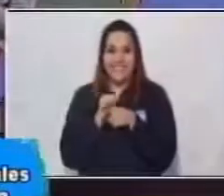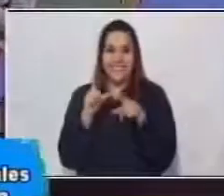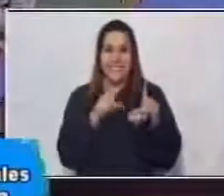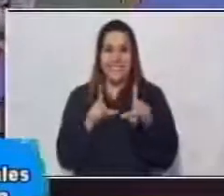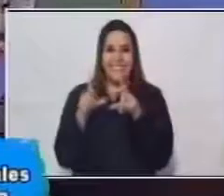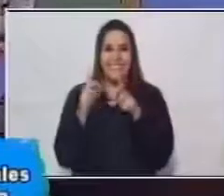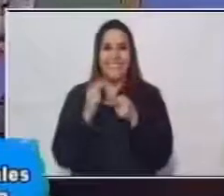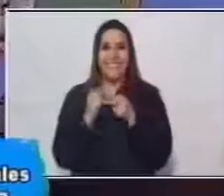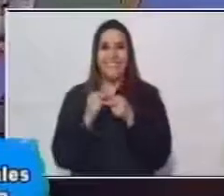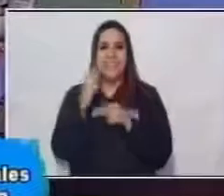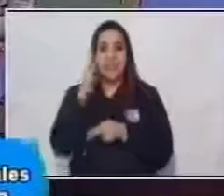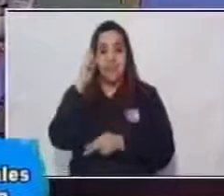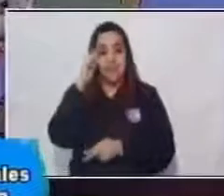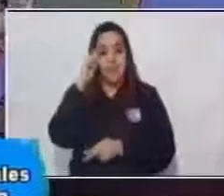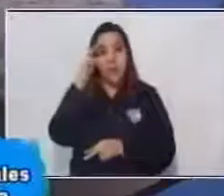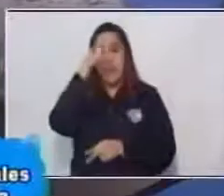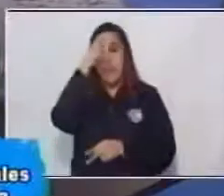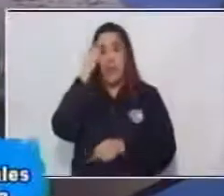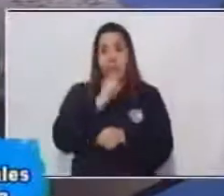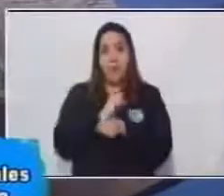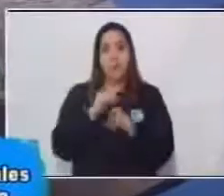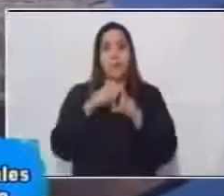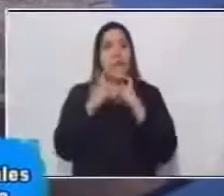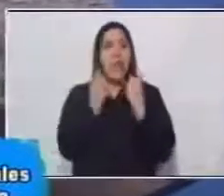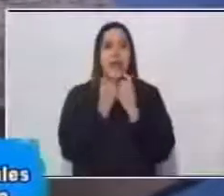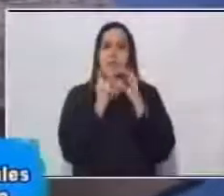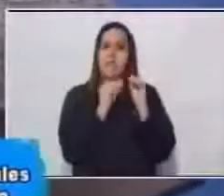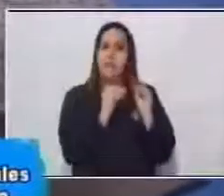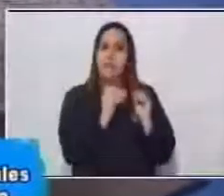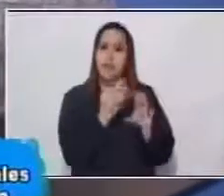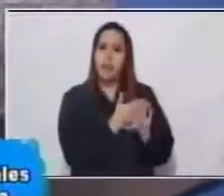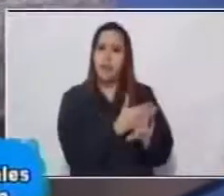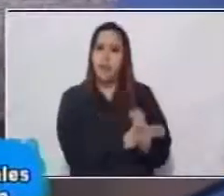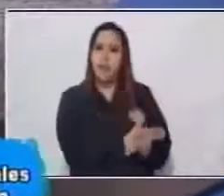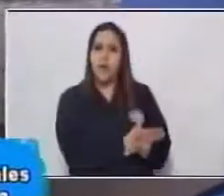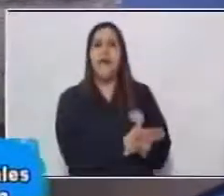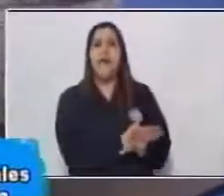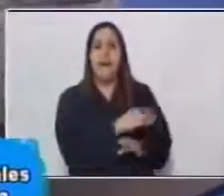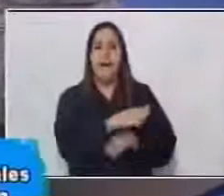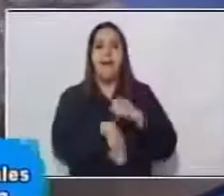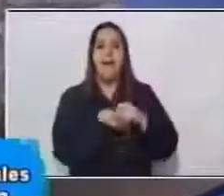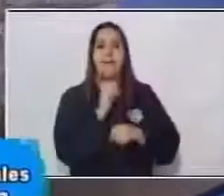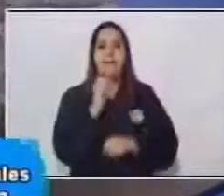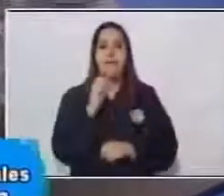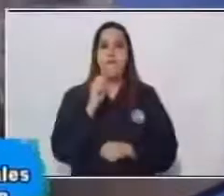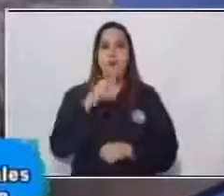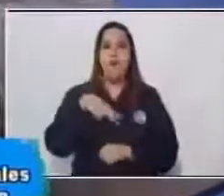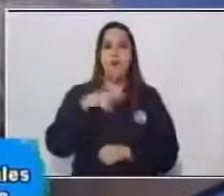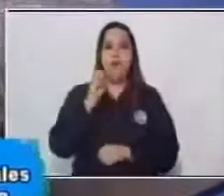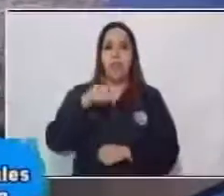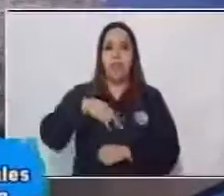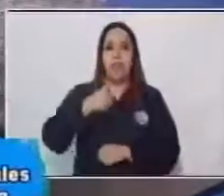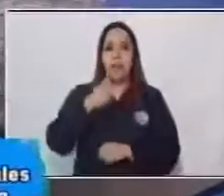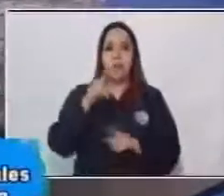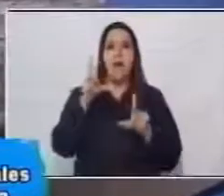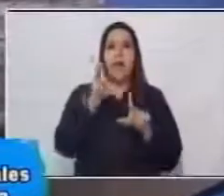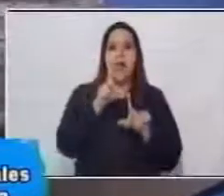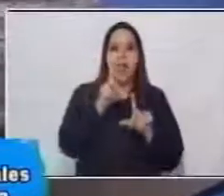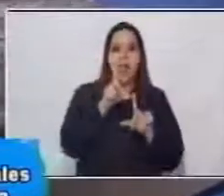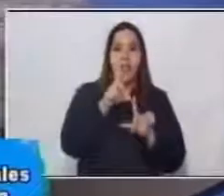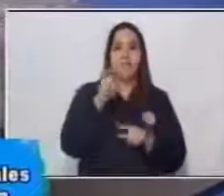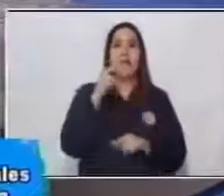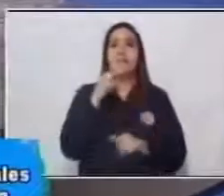¿Qué trabajamos anteriormente? Exacto, muy bien. El fonema y grafía de la R